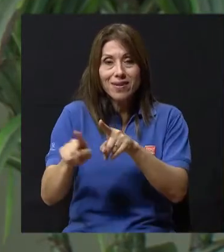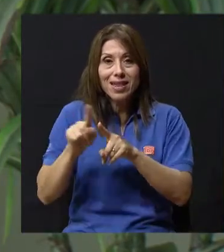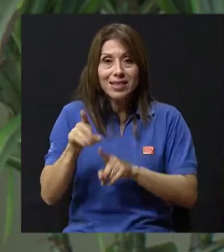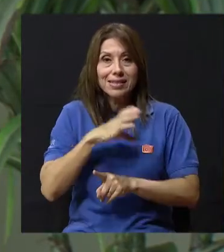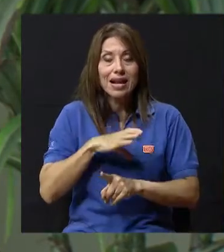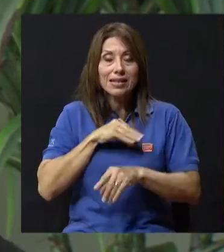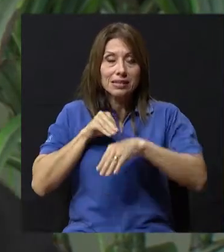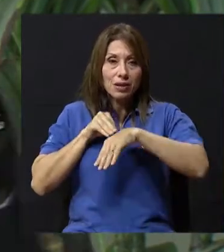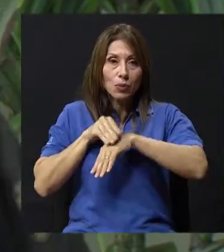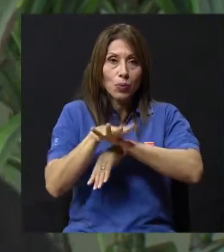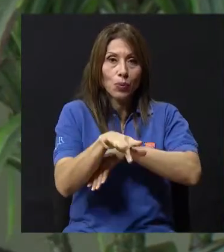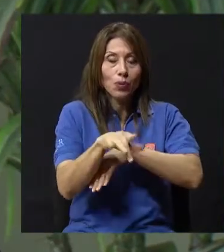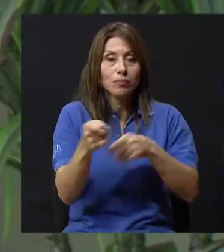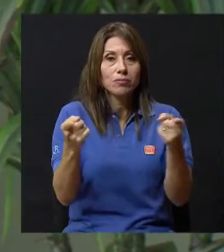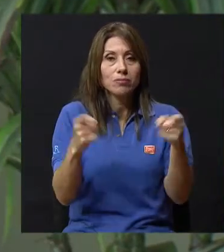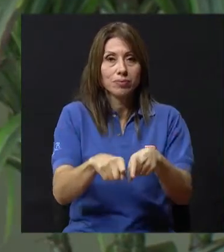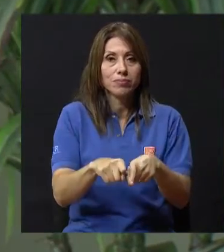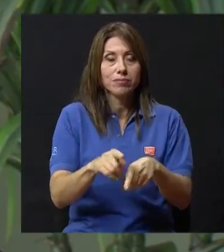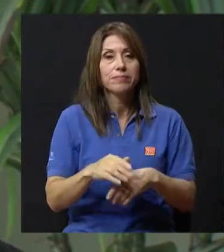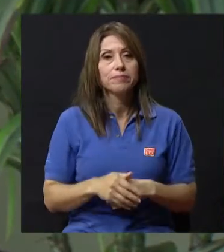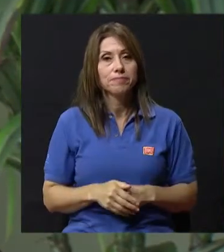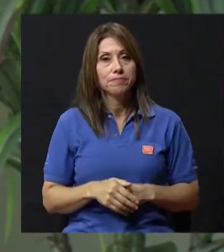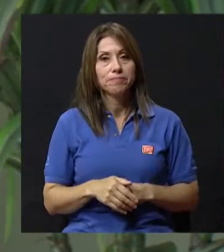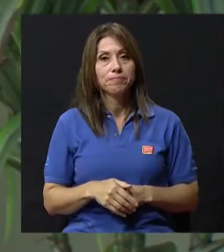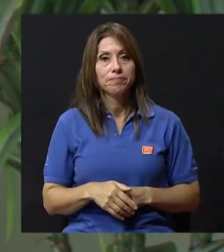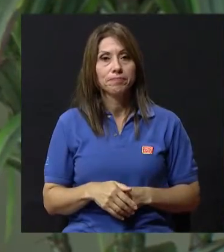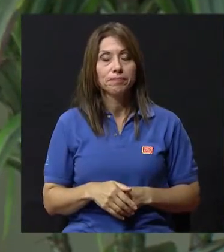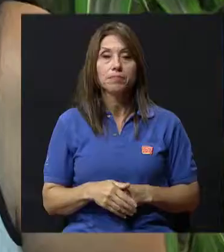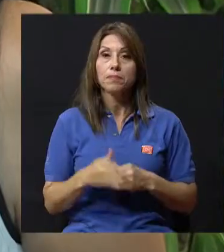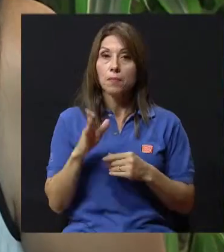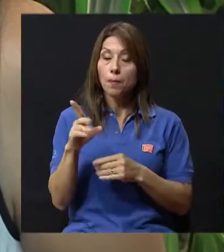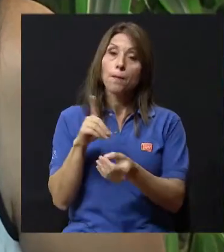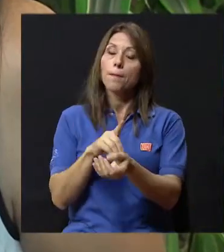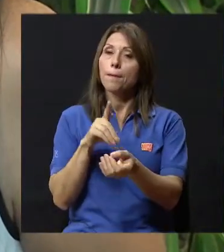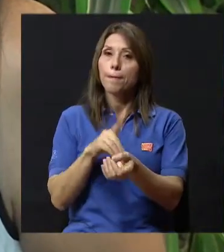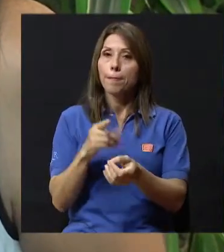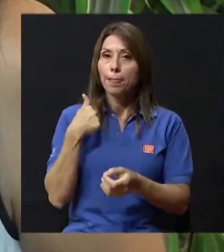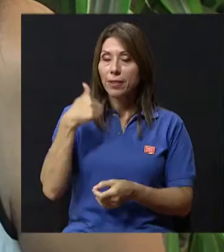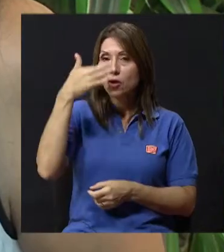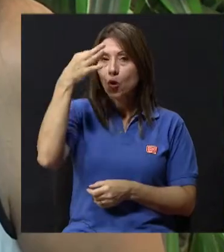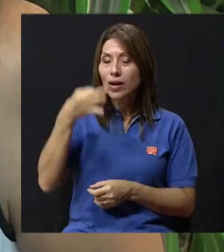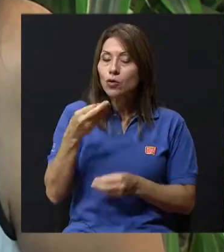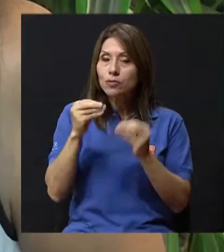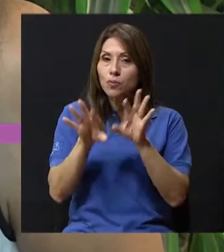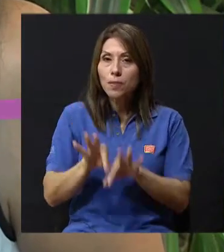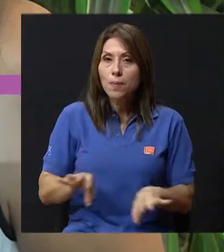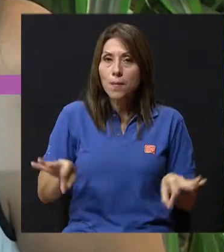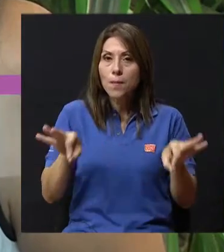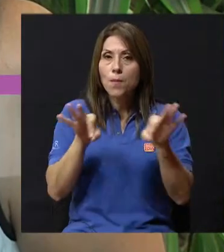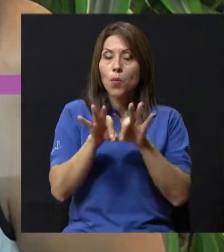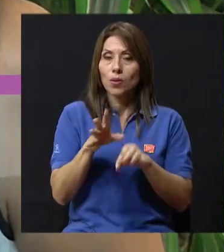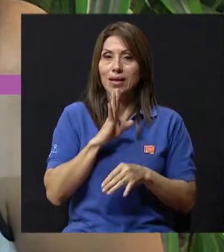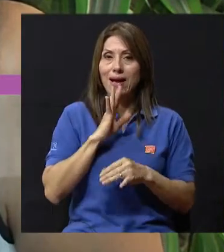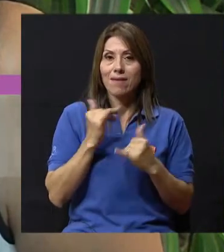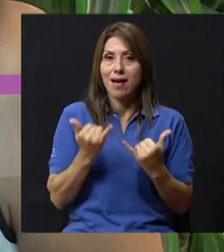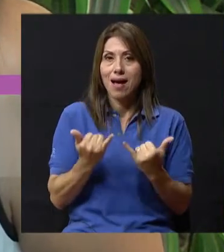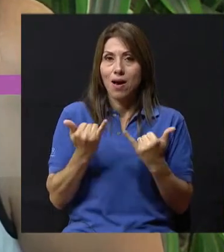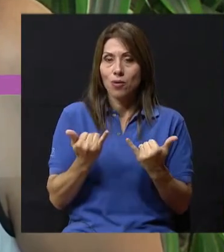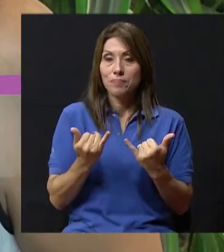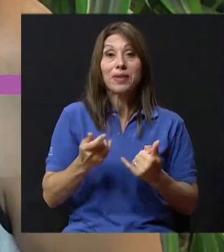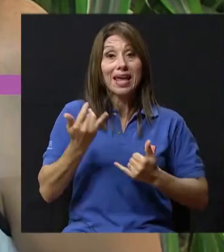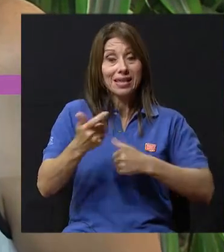muy, muy importantes que nuestro público lo conozca, ¿verdad? Bueno, doctor, yo creo que es demasiado importante lo que estamos